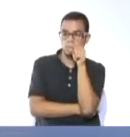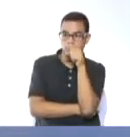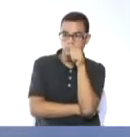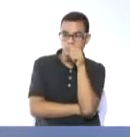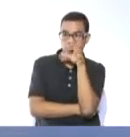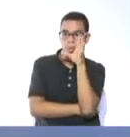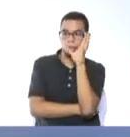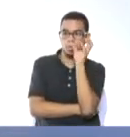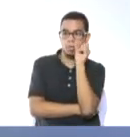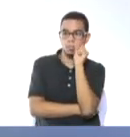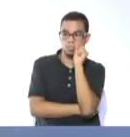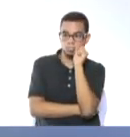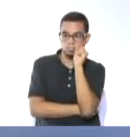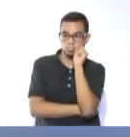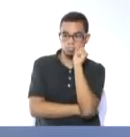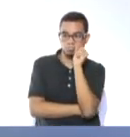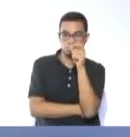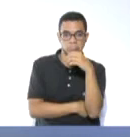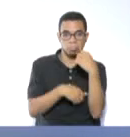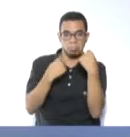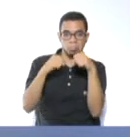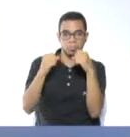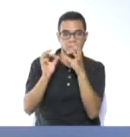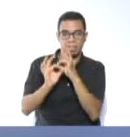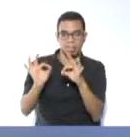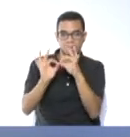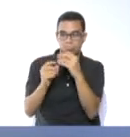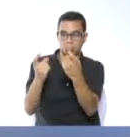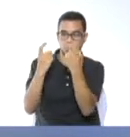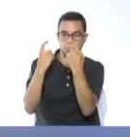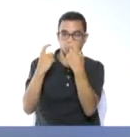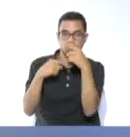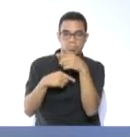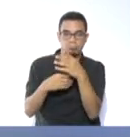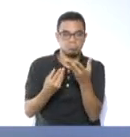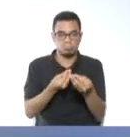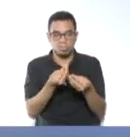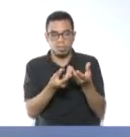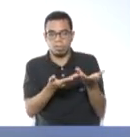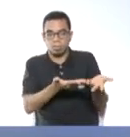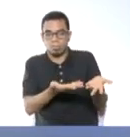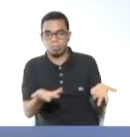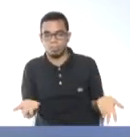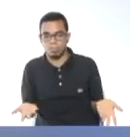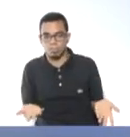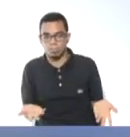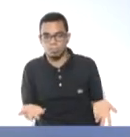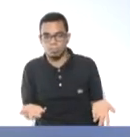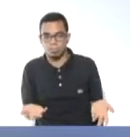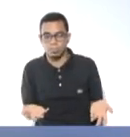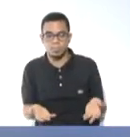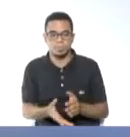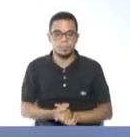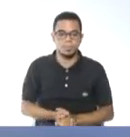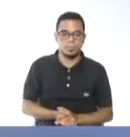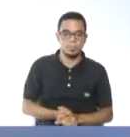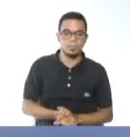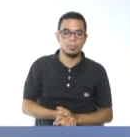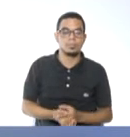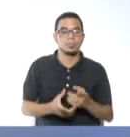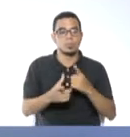nuestro ideario de Simón Rodríguez decía sobre los conocimientos, ¿no? Claro.